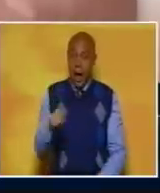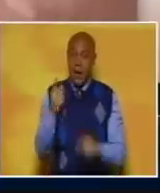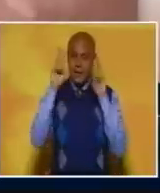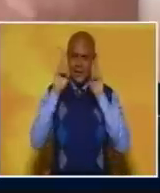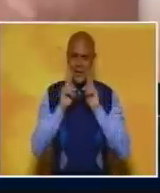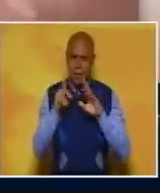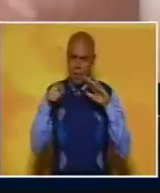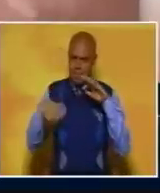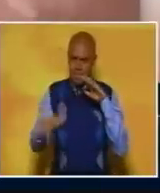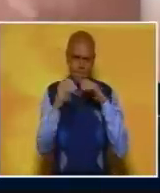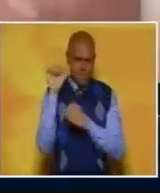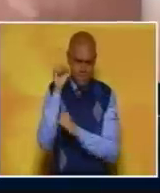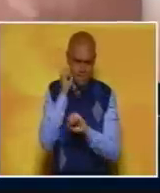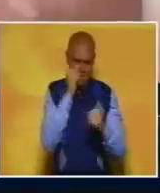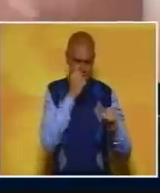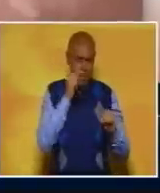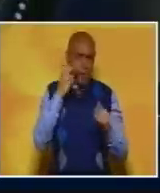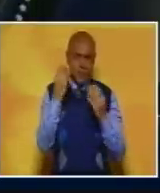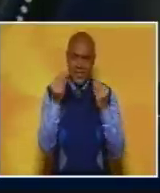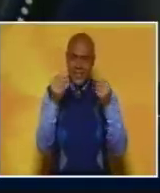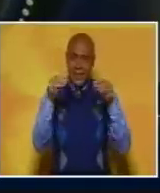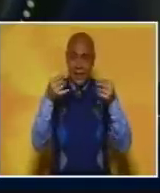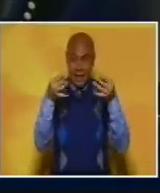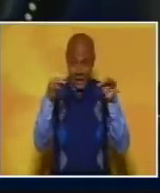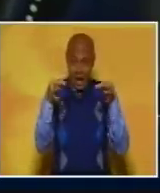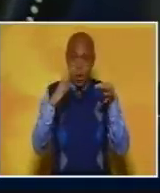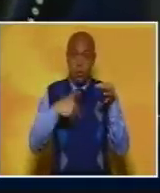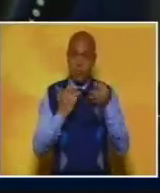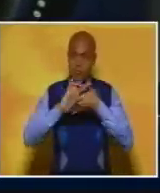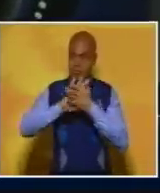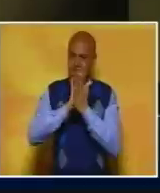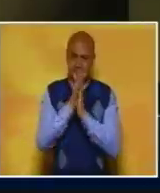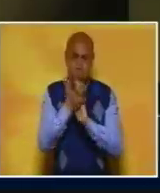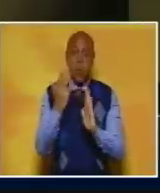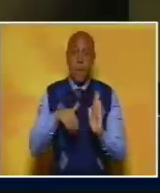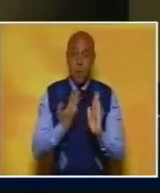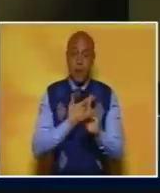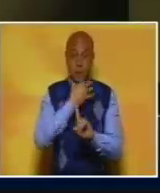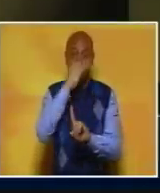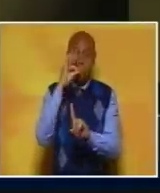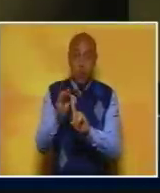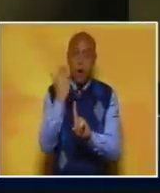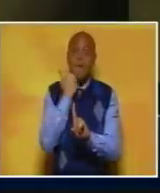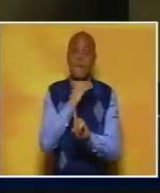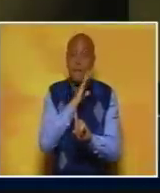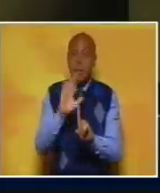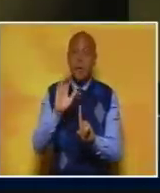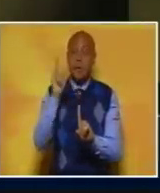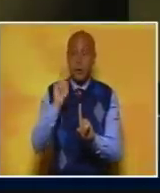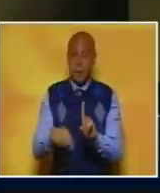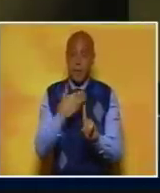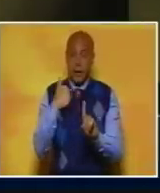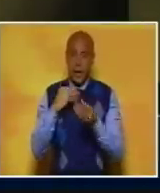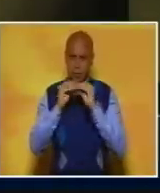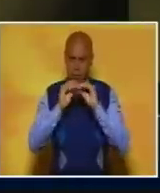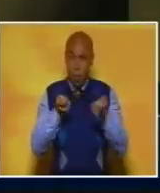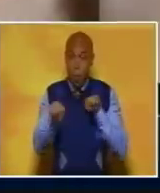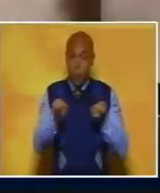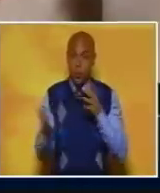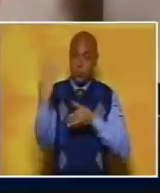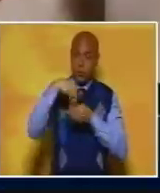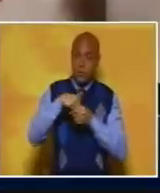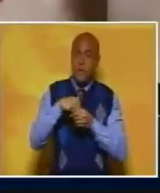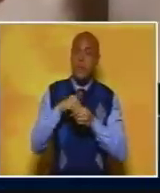limpieza profunda y destrucción del dinero en efectivo potencialmente infectado. Esta medida procura contener la propagación del